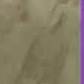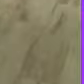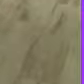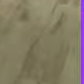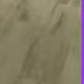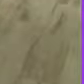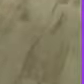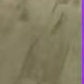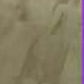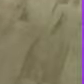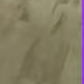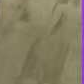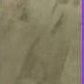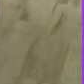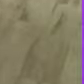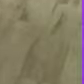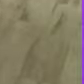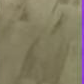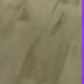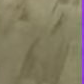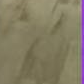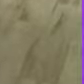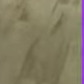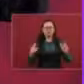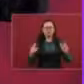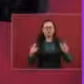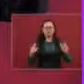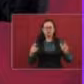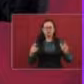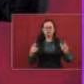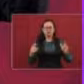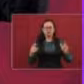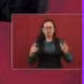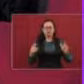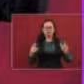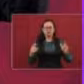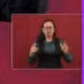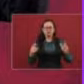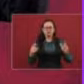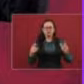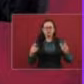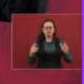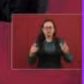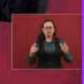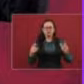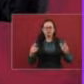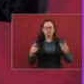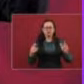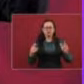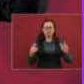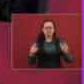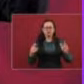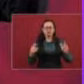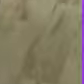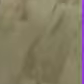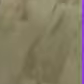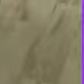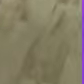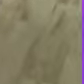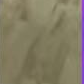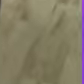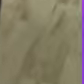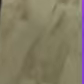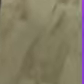Hay algunos temas que están muy por encima de la grilla y que sí pueden mermar la confianza en el cambio verdadero. Uno de ellos es el sistema de